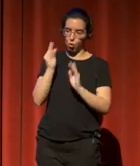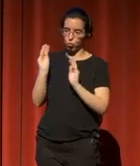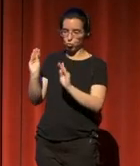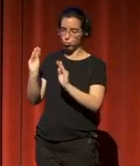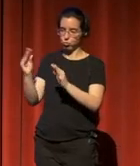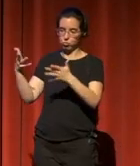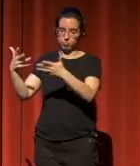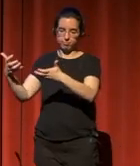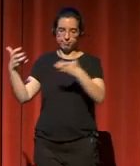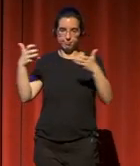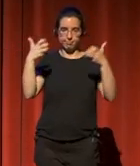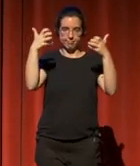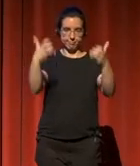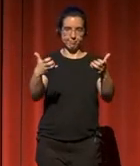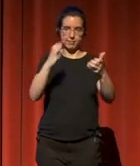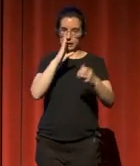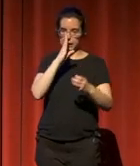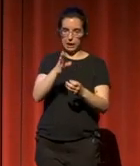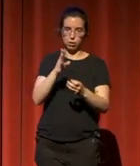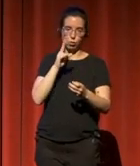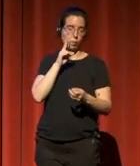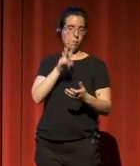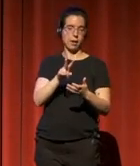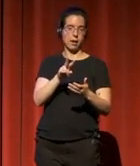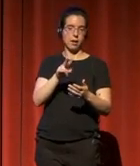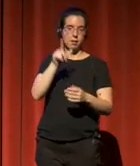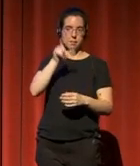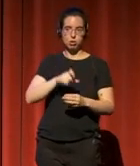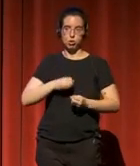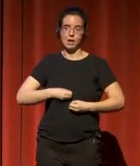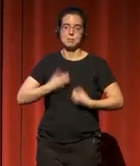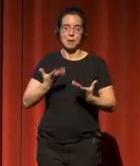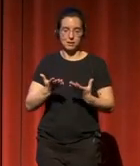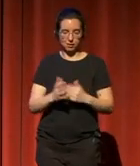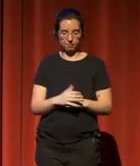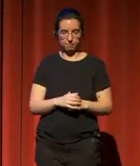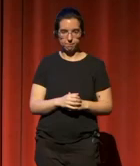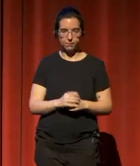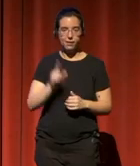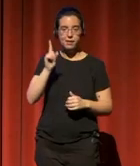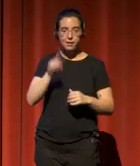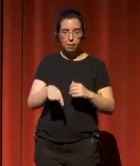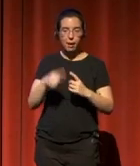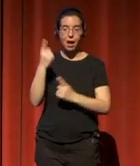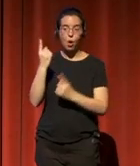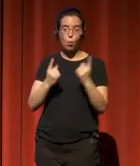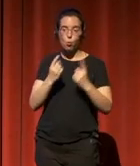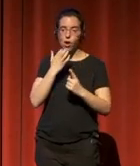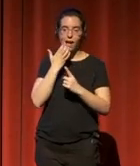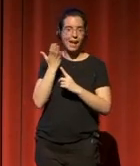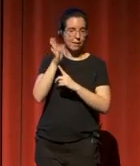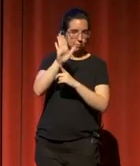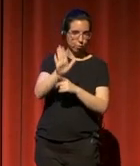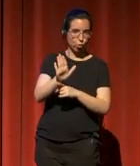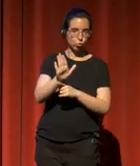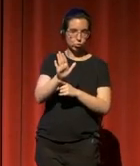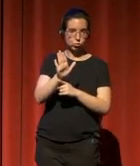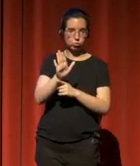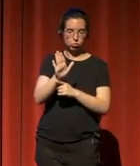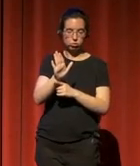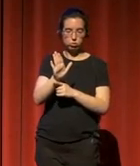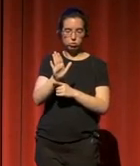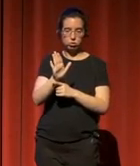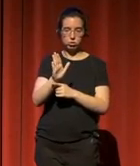eh ver la cita de cómo alguien se expresaba en esta cuestión y también algunos ejemplos referentes eh